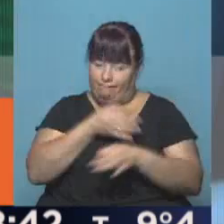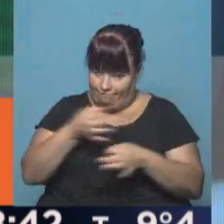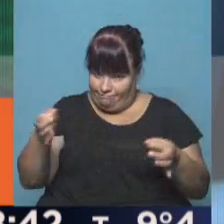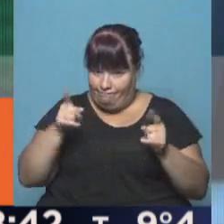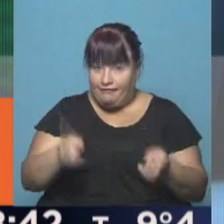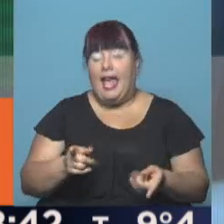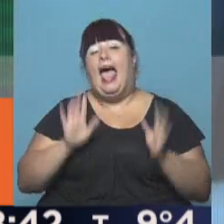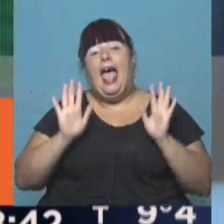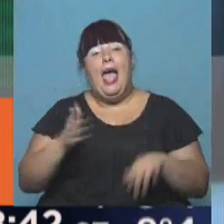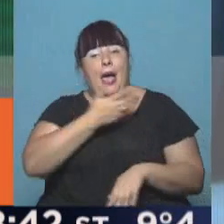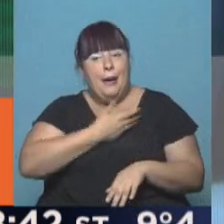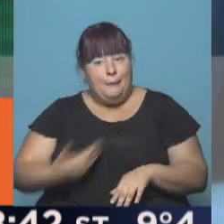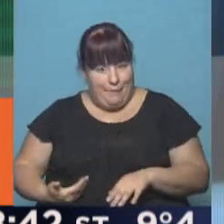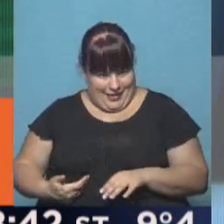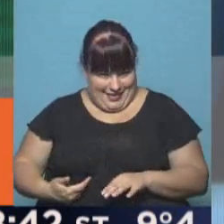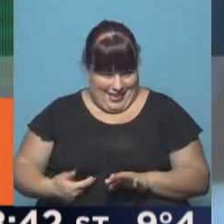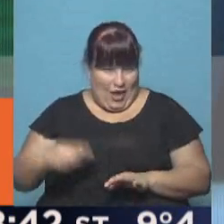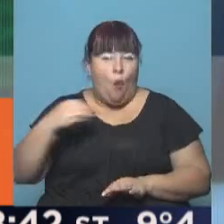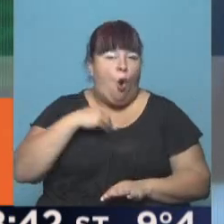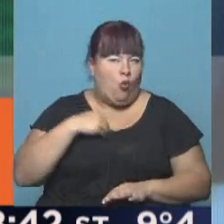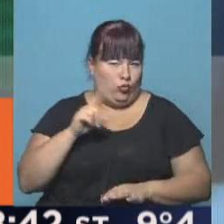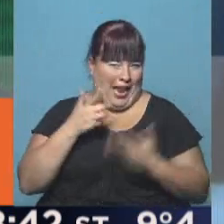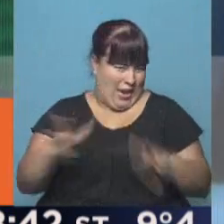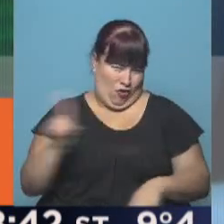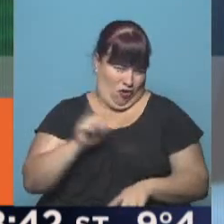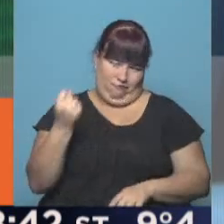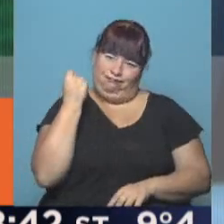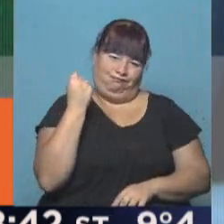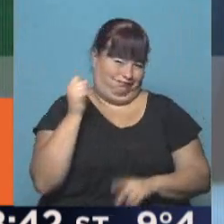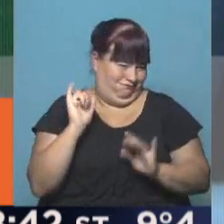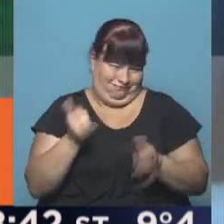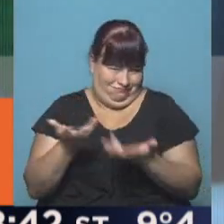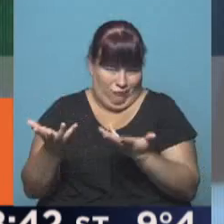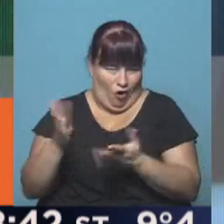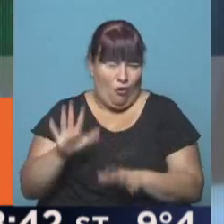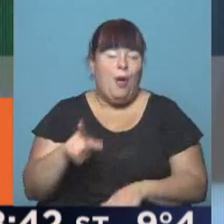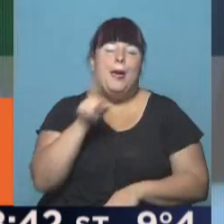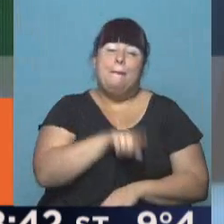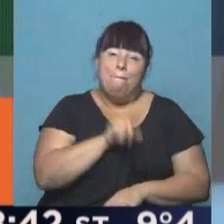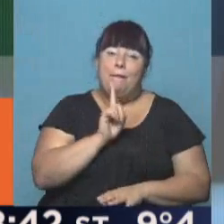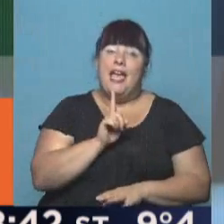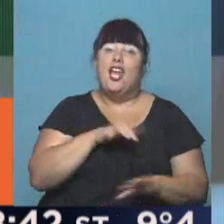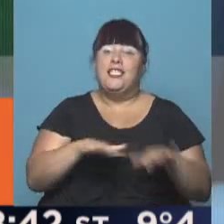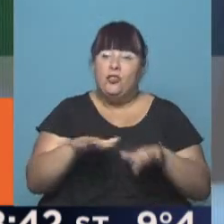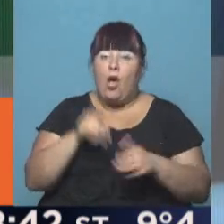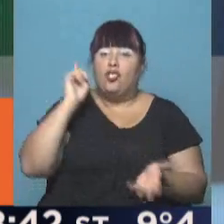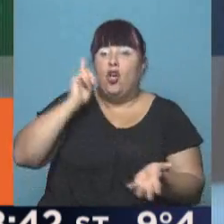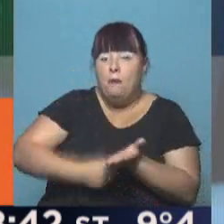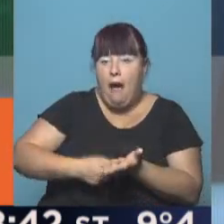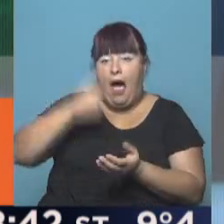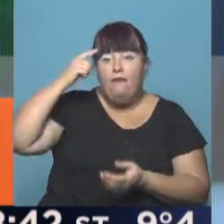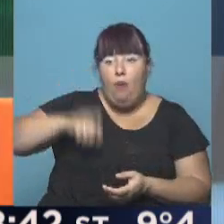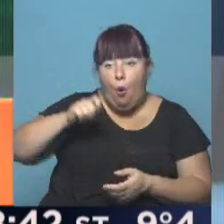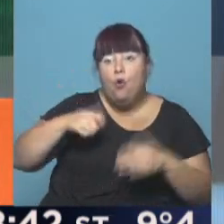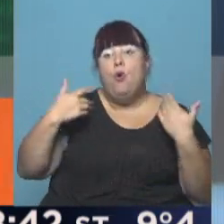Exactamente. Sí, el presidente voluntariamente no quiere renunciar, claro, obviamente, pero los hechos y las decisiones